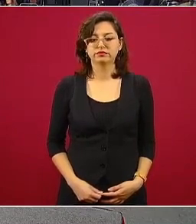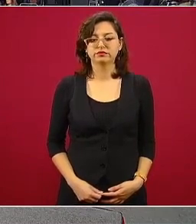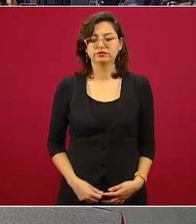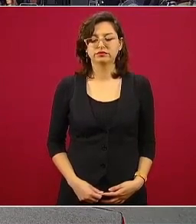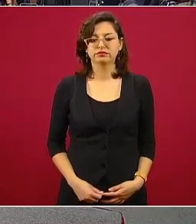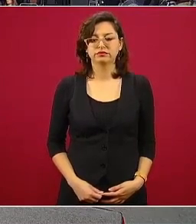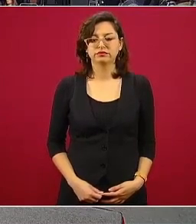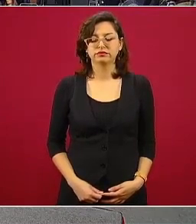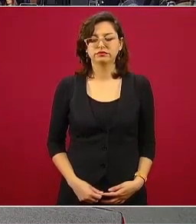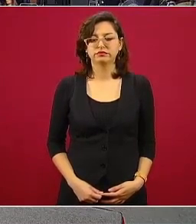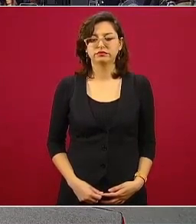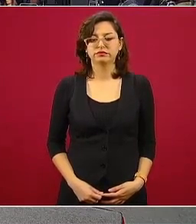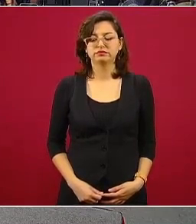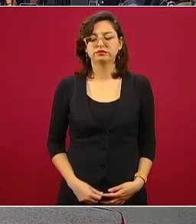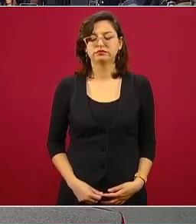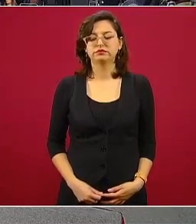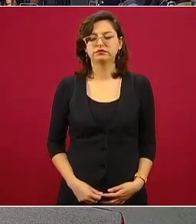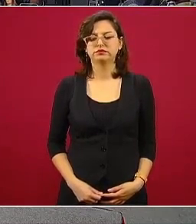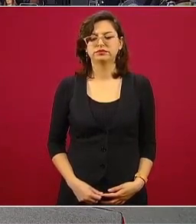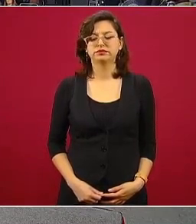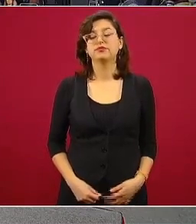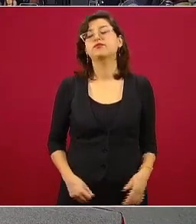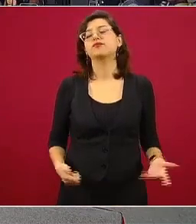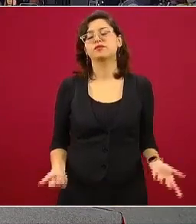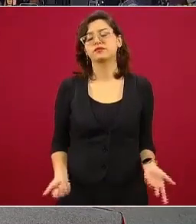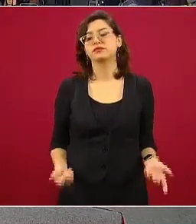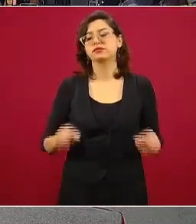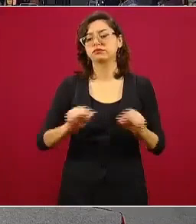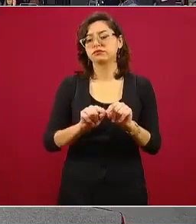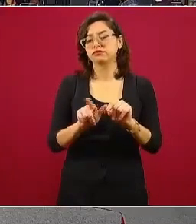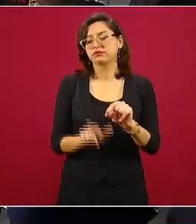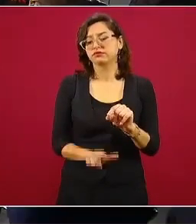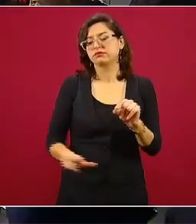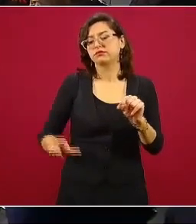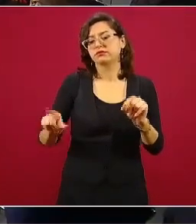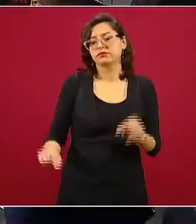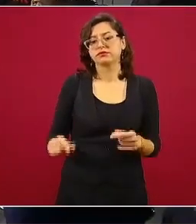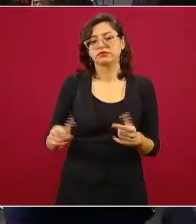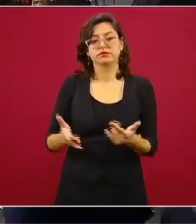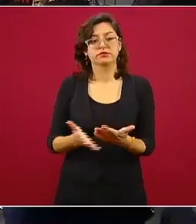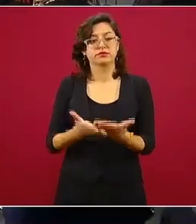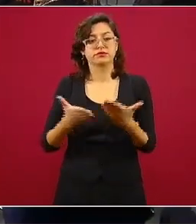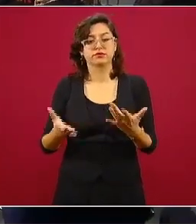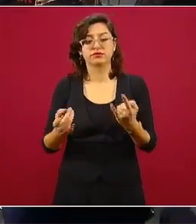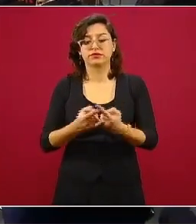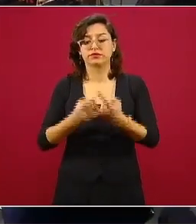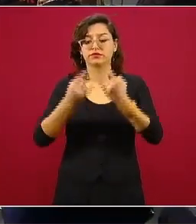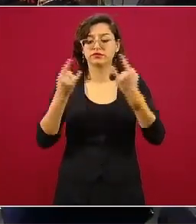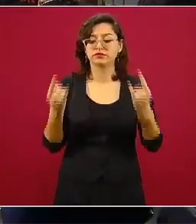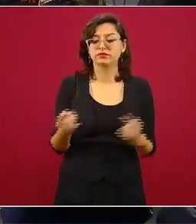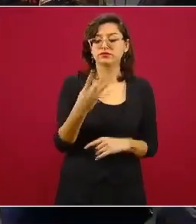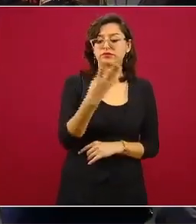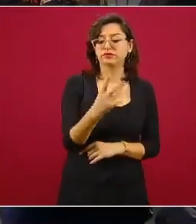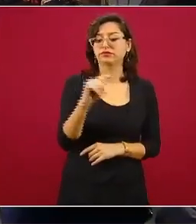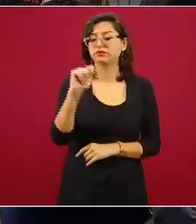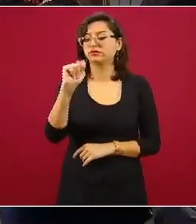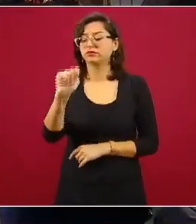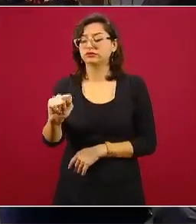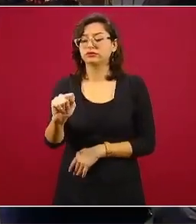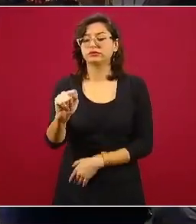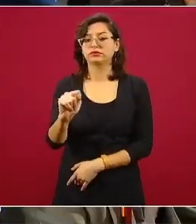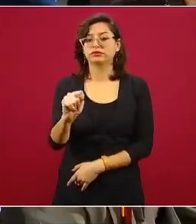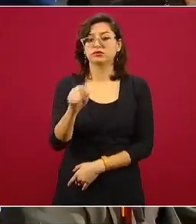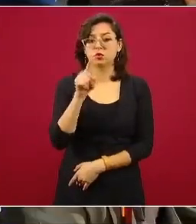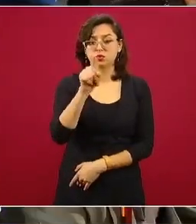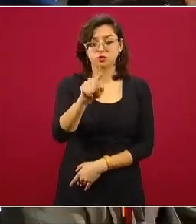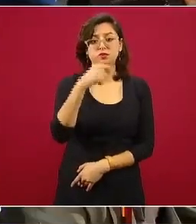Queda claro que a los mexicanos que la histórica Cuarta Transformación quiere usted consumarla y defenderla hasta con su propia vida,